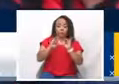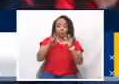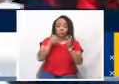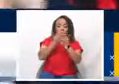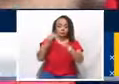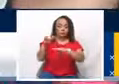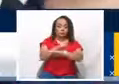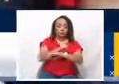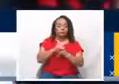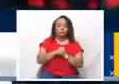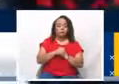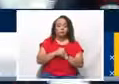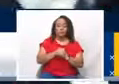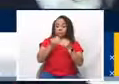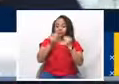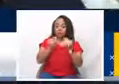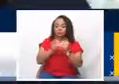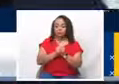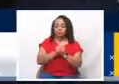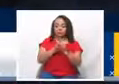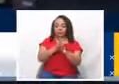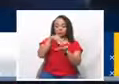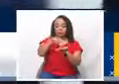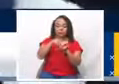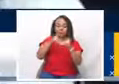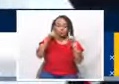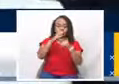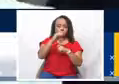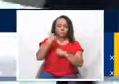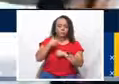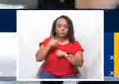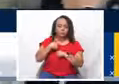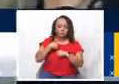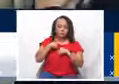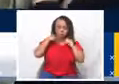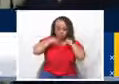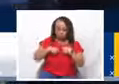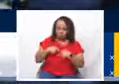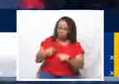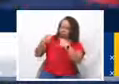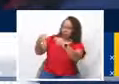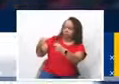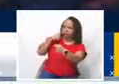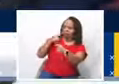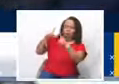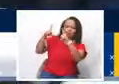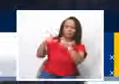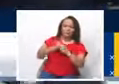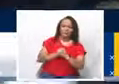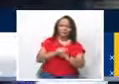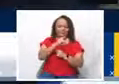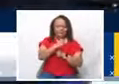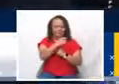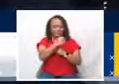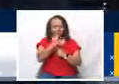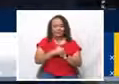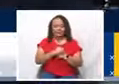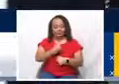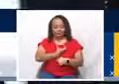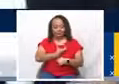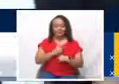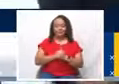aeropuerto, muchos le pedían a Sherman una foto y que lo hombre sacara la medalla y se las daba a las personas para que se agarraran ellos la medalla y le tomaran la foto,